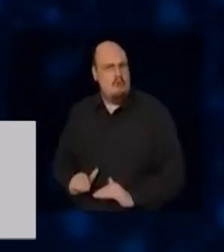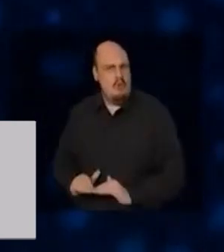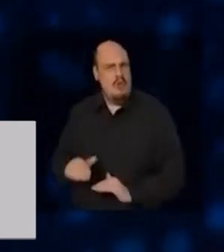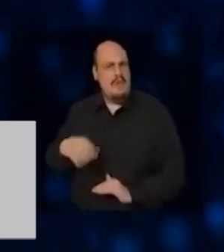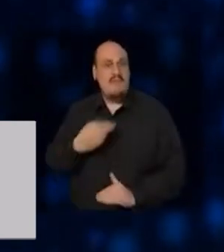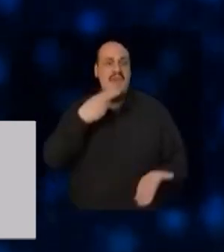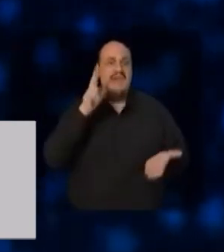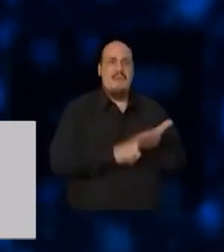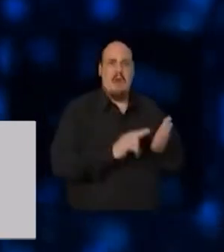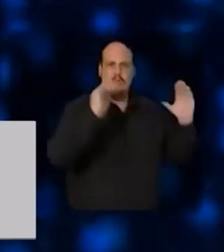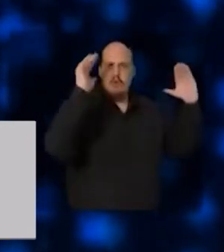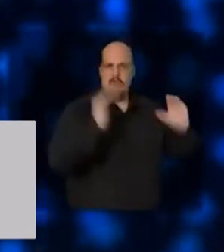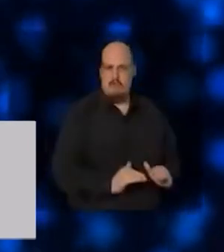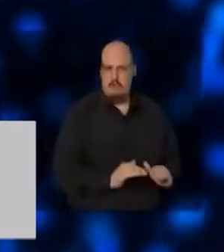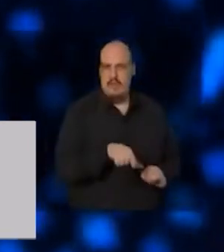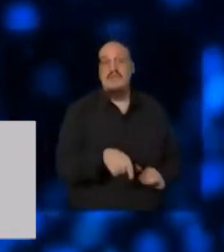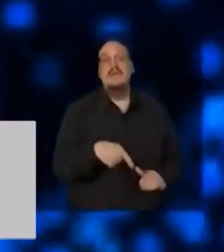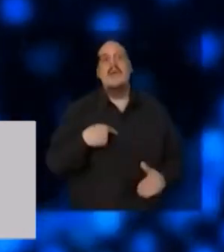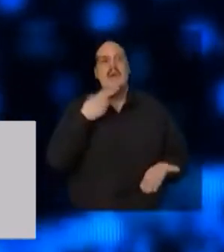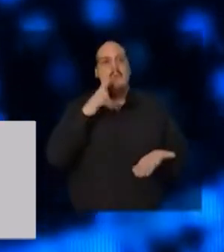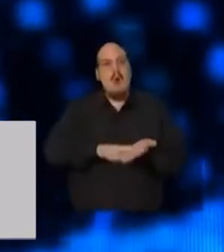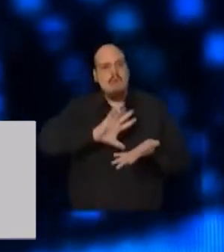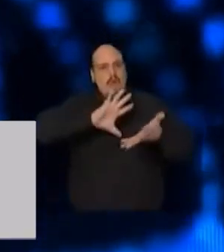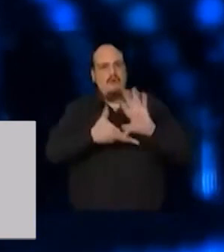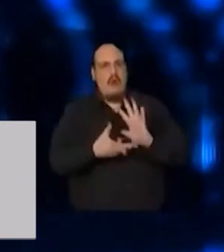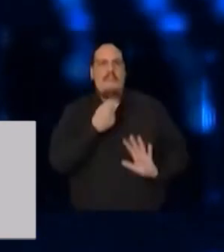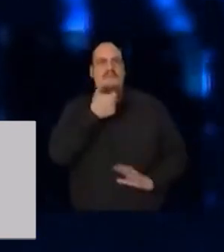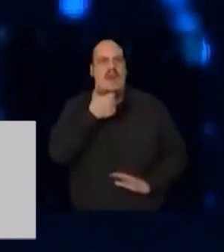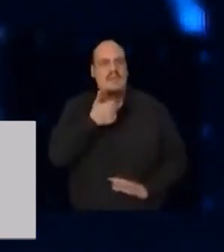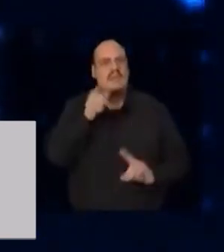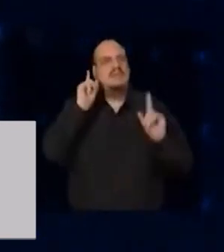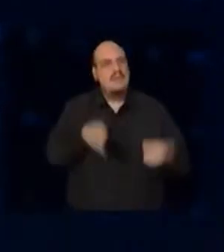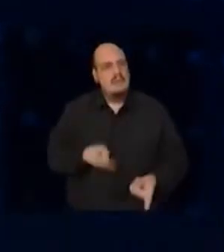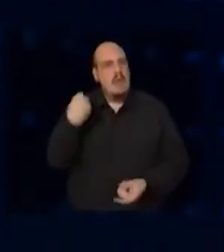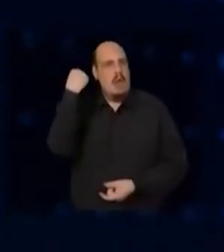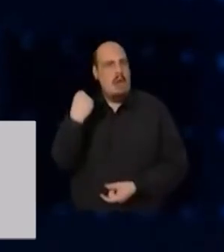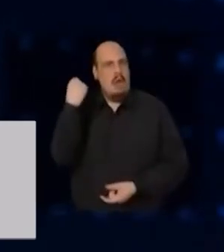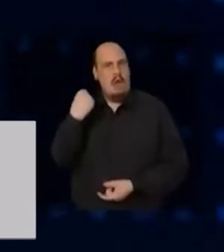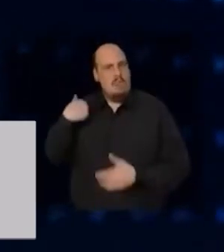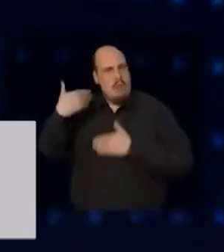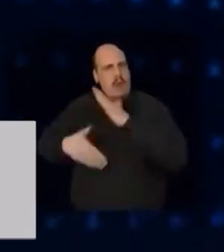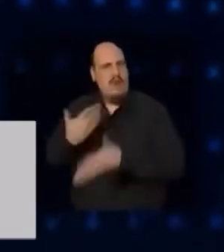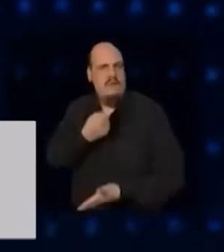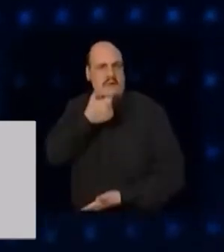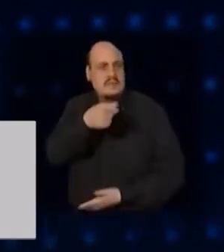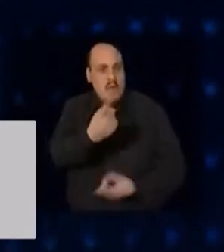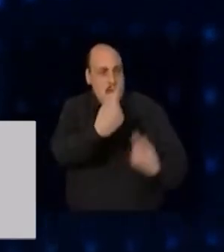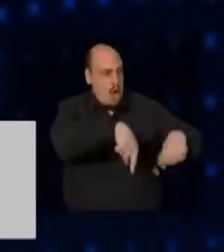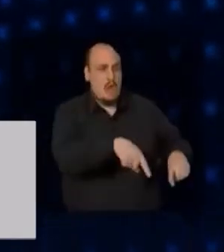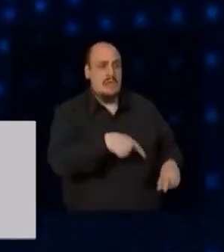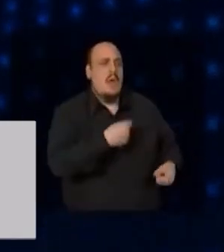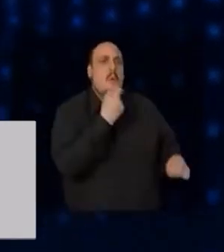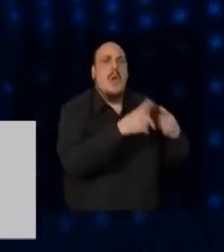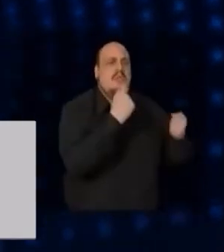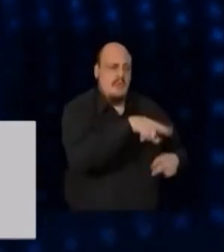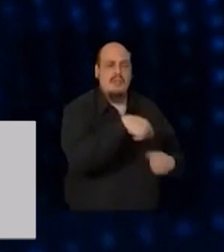Milei dijo que Argentina está en decadencia por culpa de la maldita casta política. Hacer privatizaciones para sacarnos